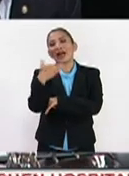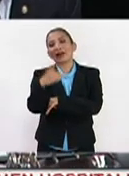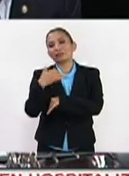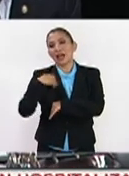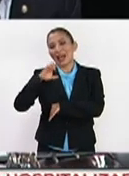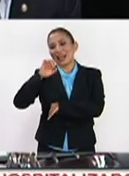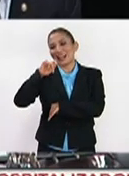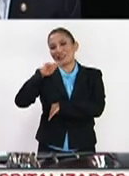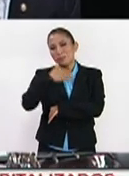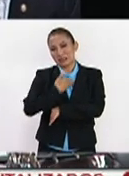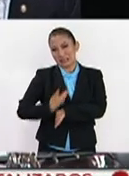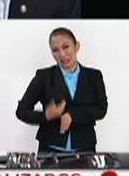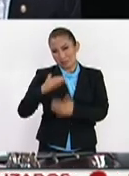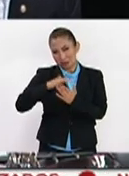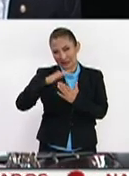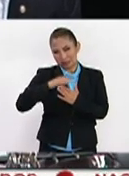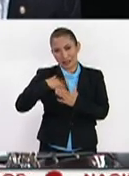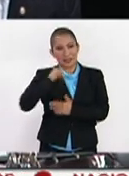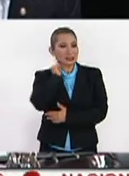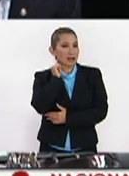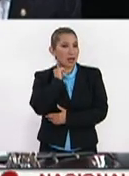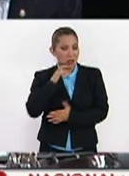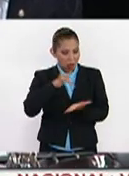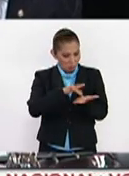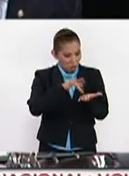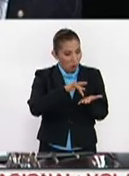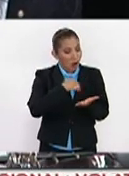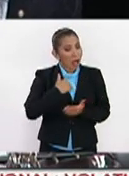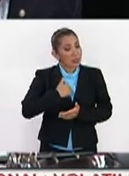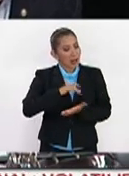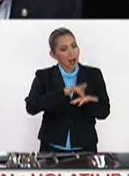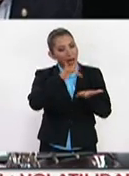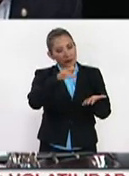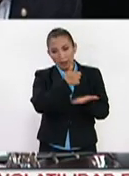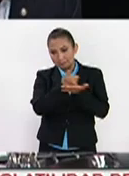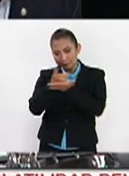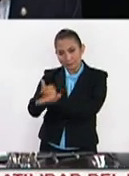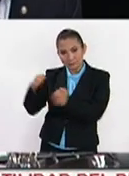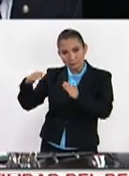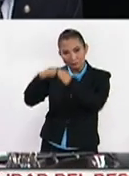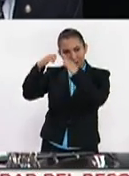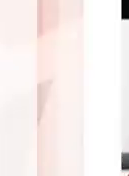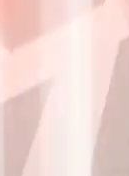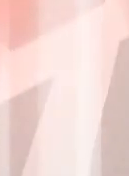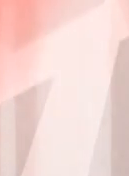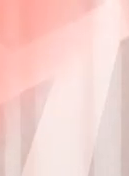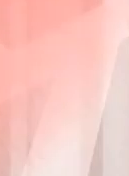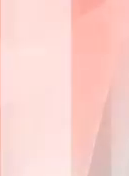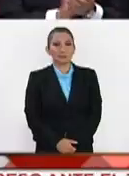Ernesto Cordero, presidente de la mesa directiva, agradeció el apoyo de Canadá para enfrentar esta emergencia.